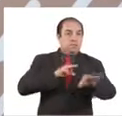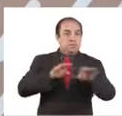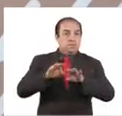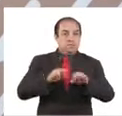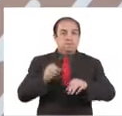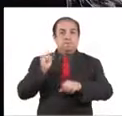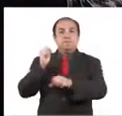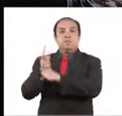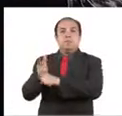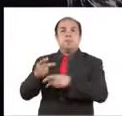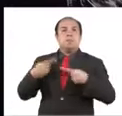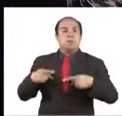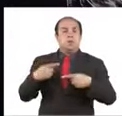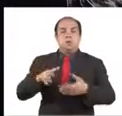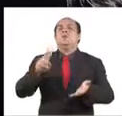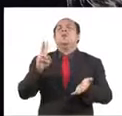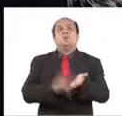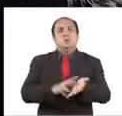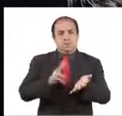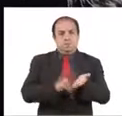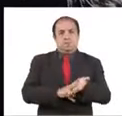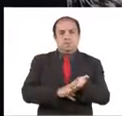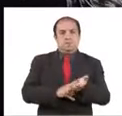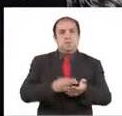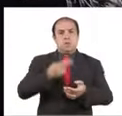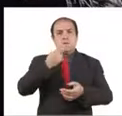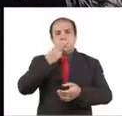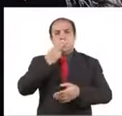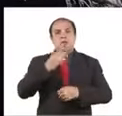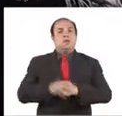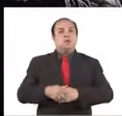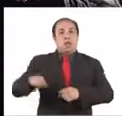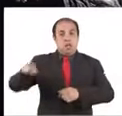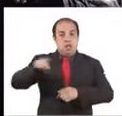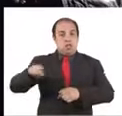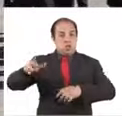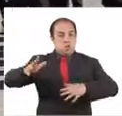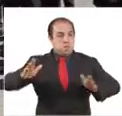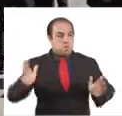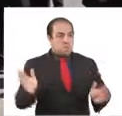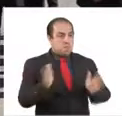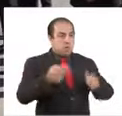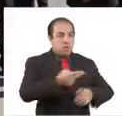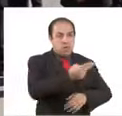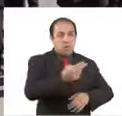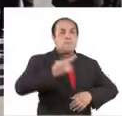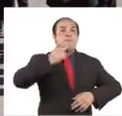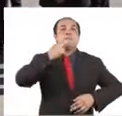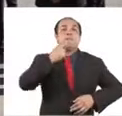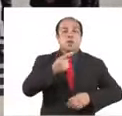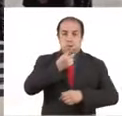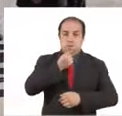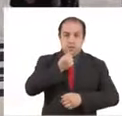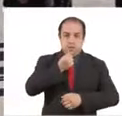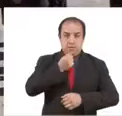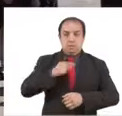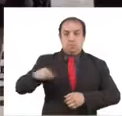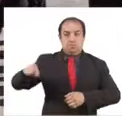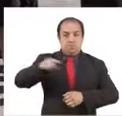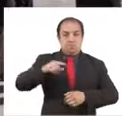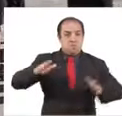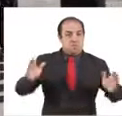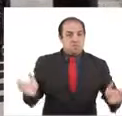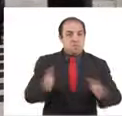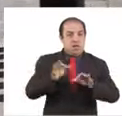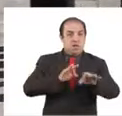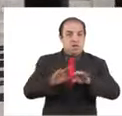encontrarán personas sumamente valiosas que los van a impulsar a ser mejores policías, que los van a impulsar a trabajar más por